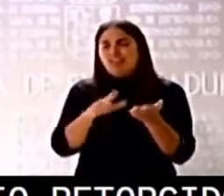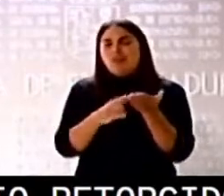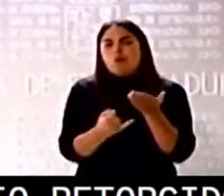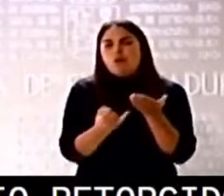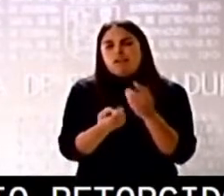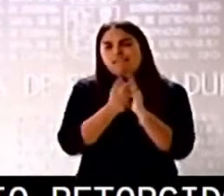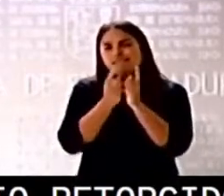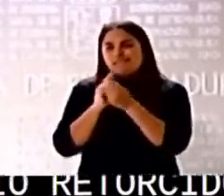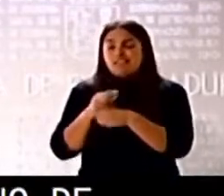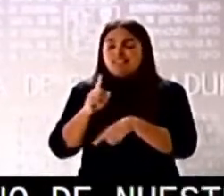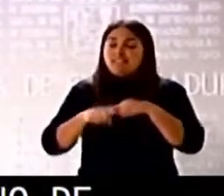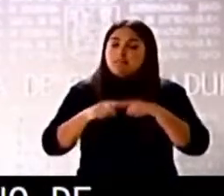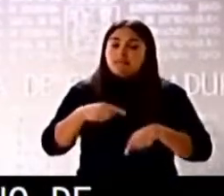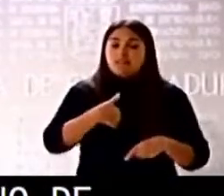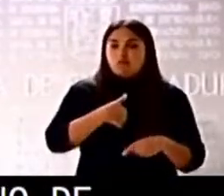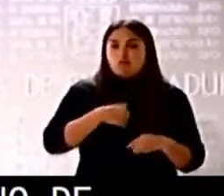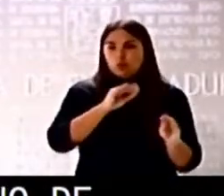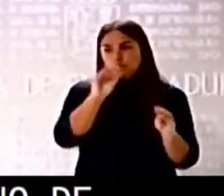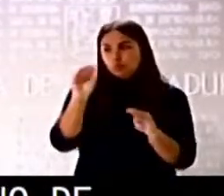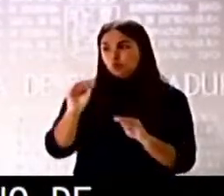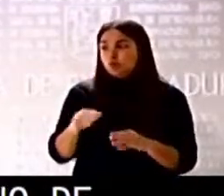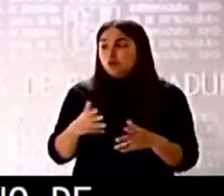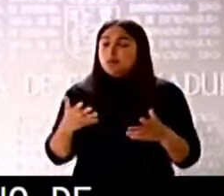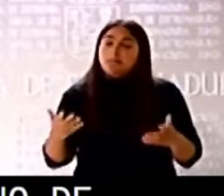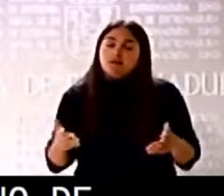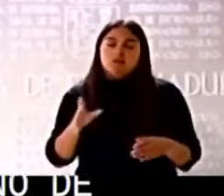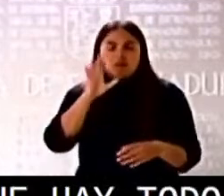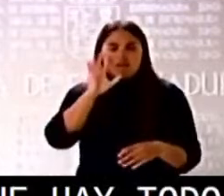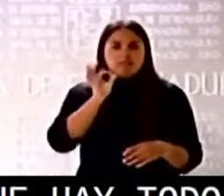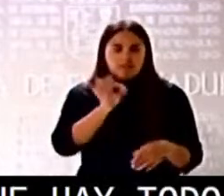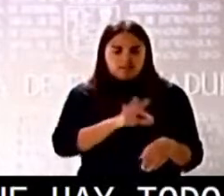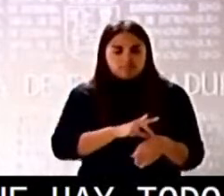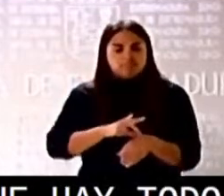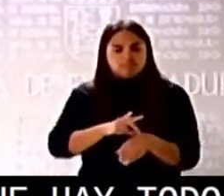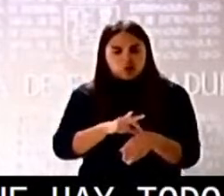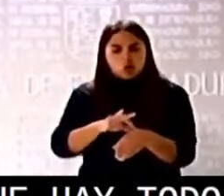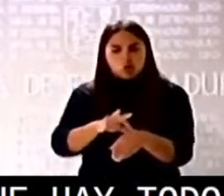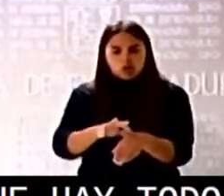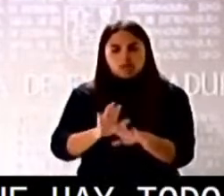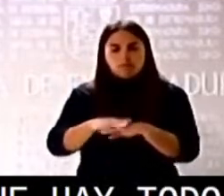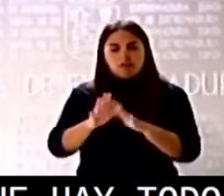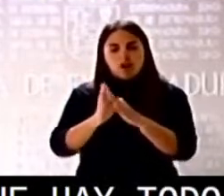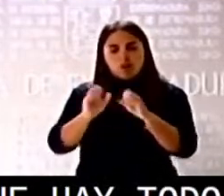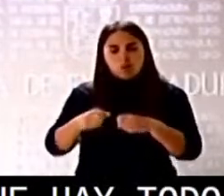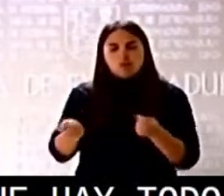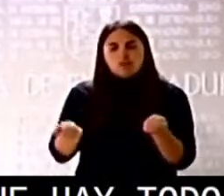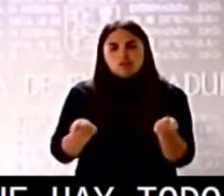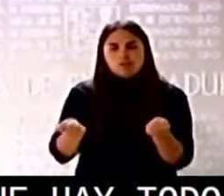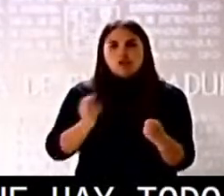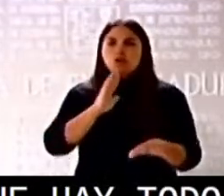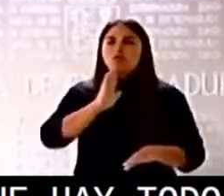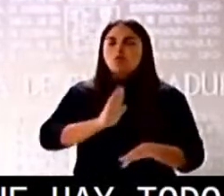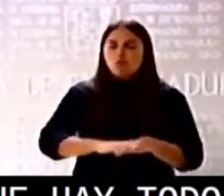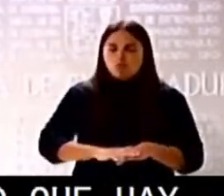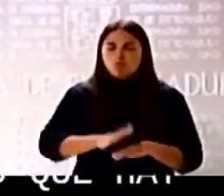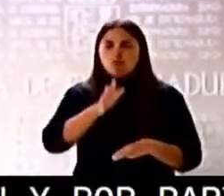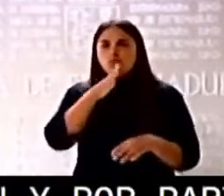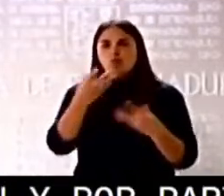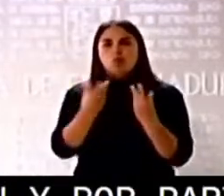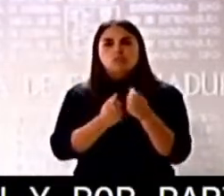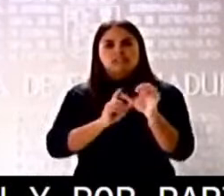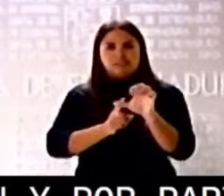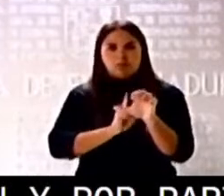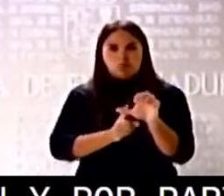uno desde nuestras posiciones, ¿no? Pero es verdad que hay todo un recorrido de acuerdos, negociación y cumplimientos por parte de la Junta de